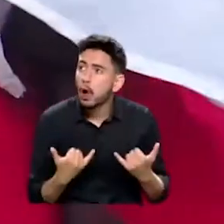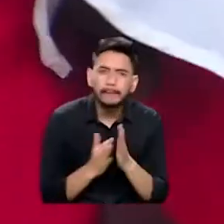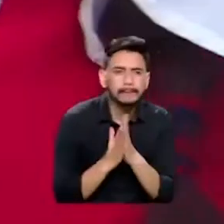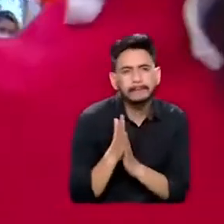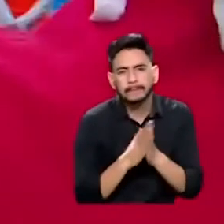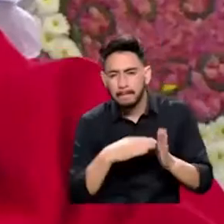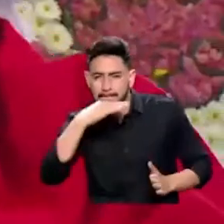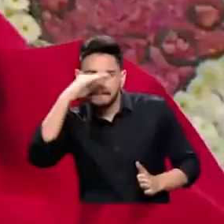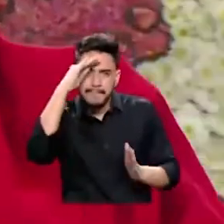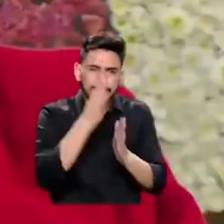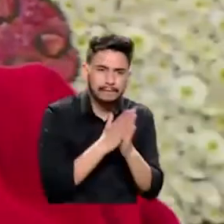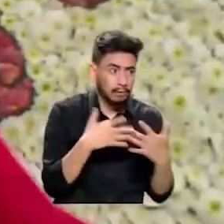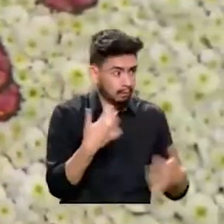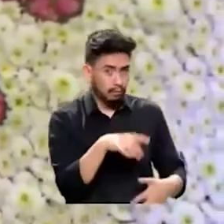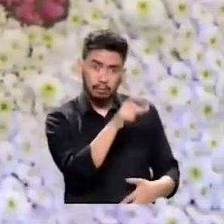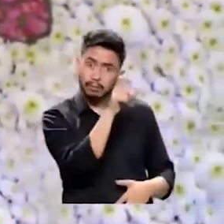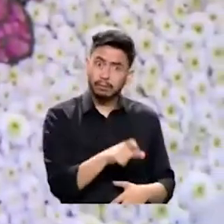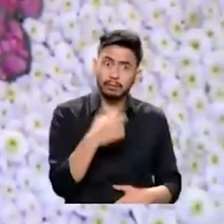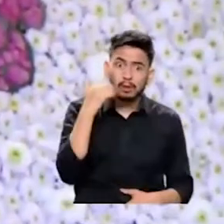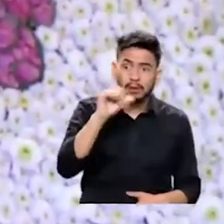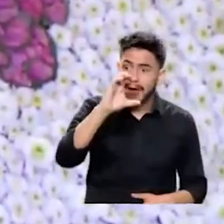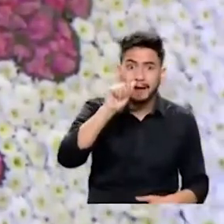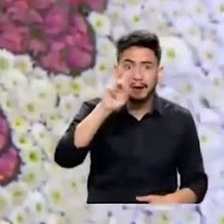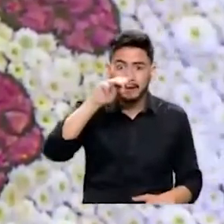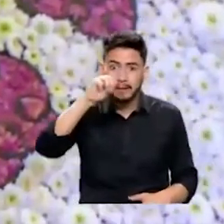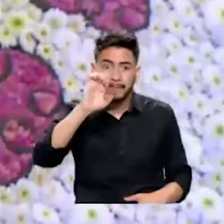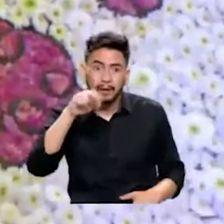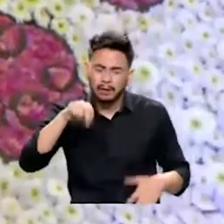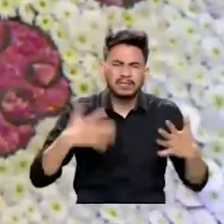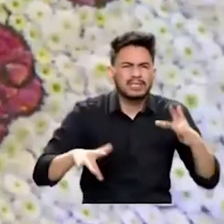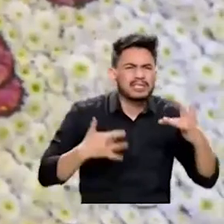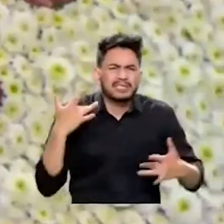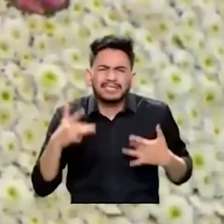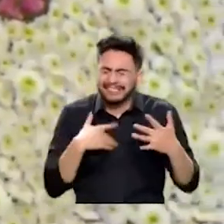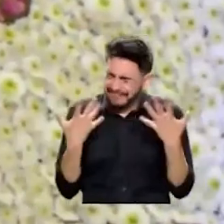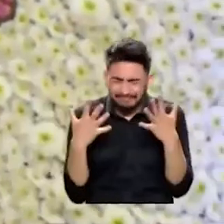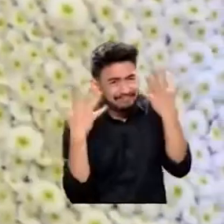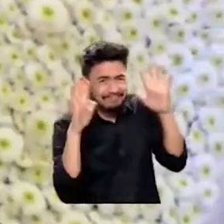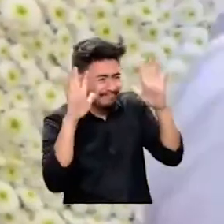Carmen Cecilia, alegría, emoción, felicitaciones.